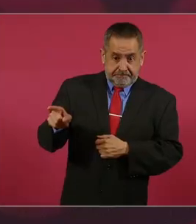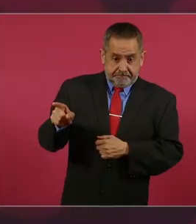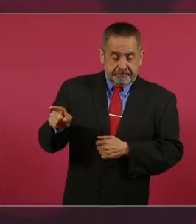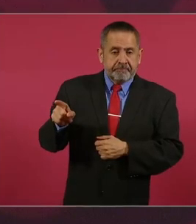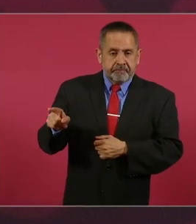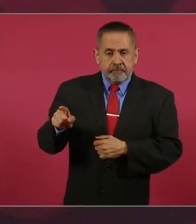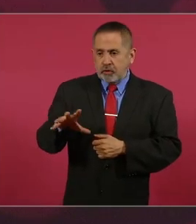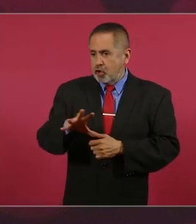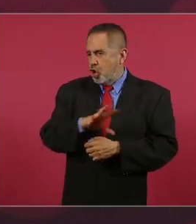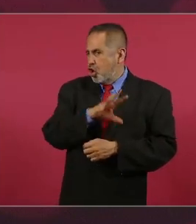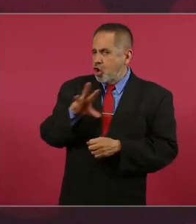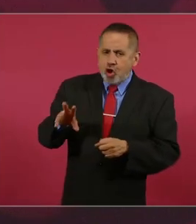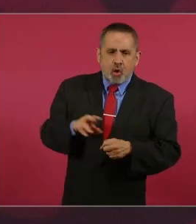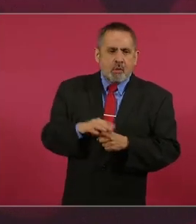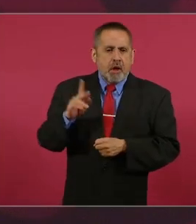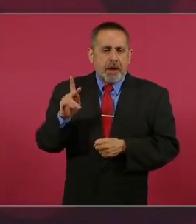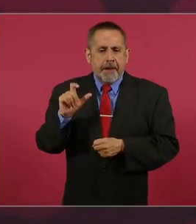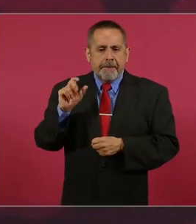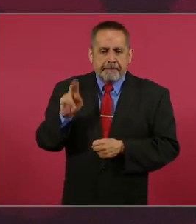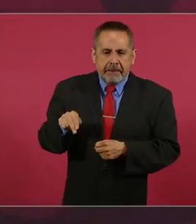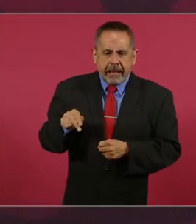todo el plan